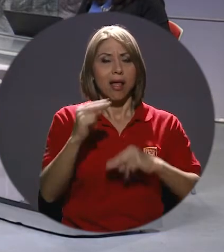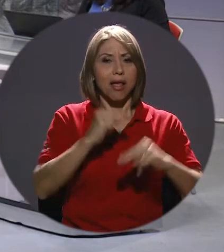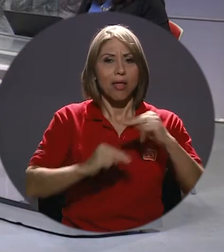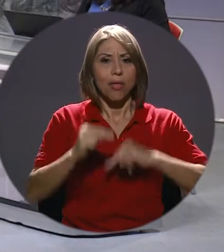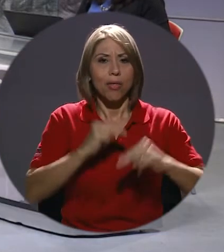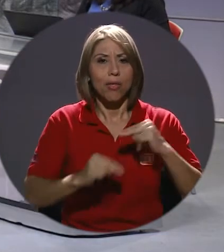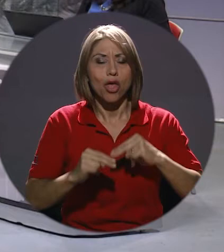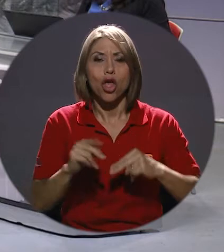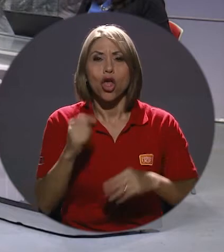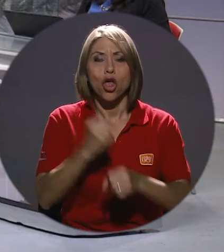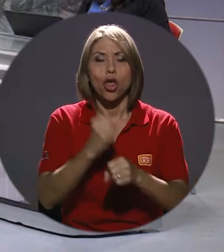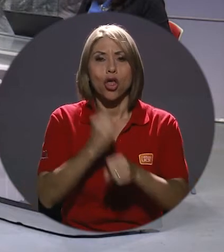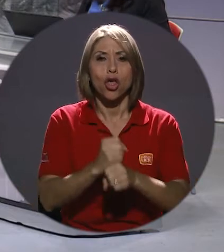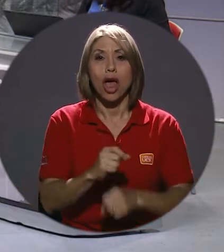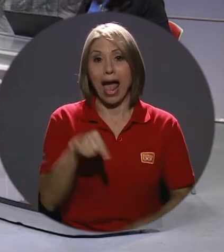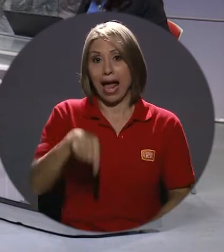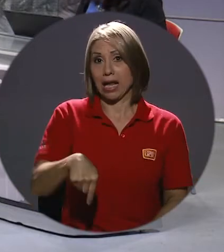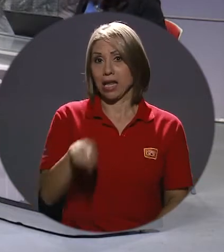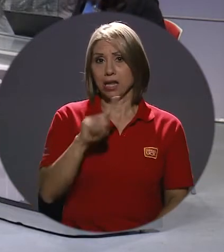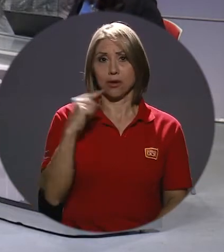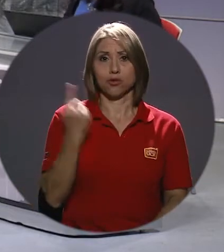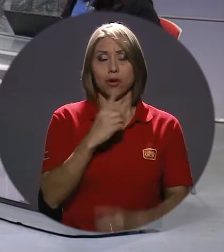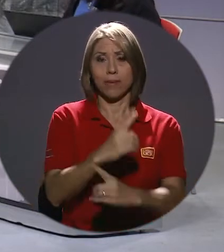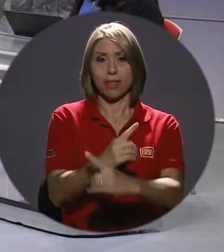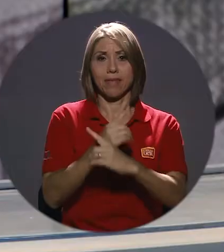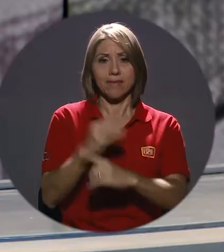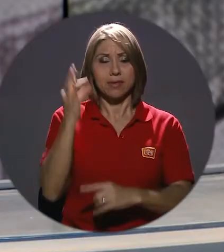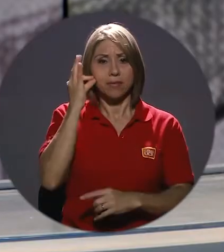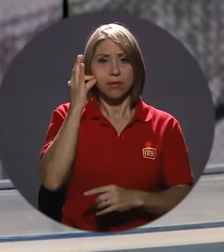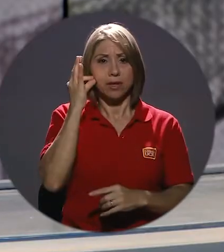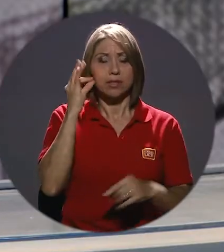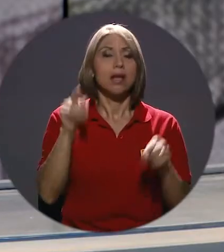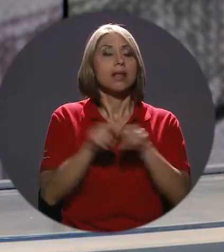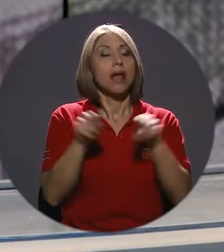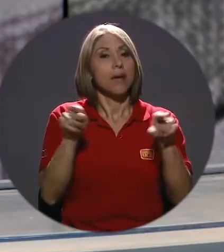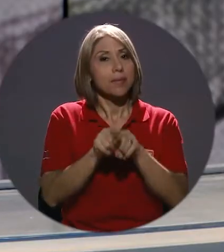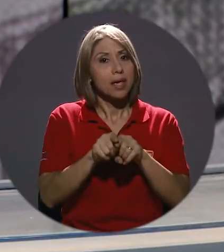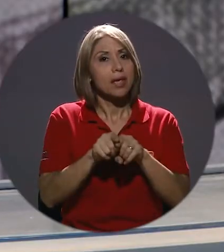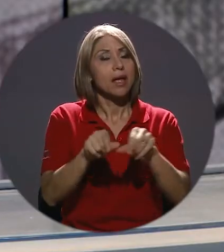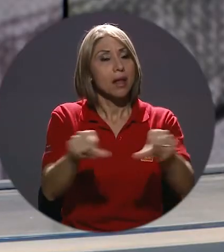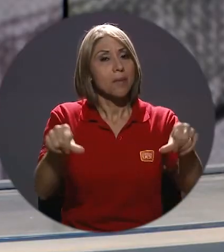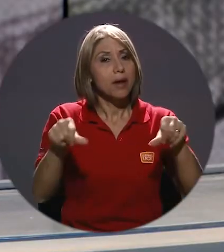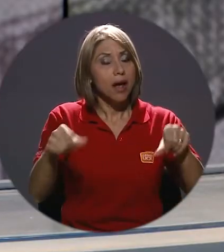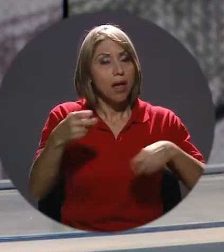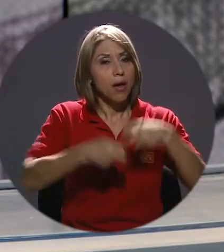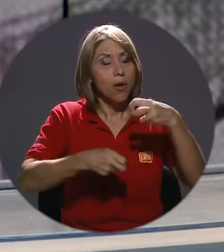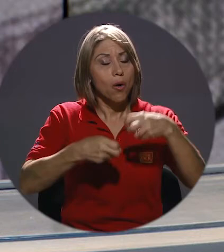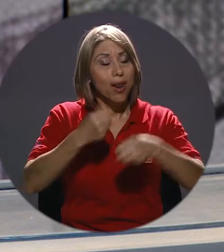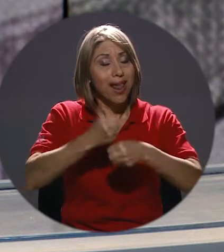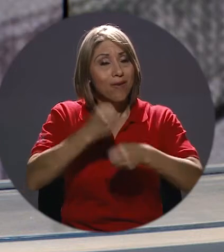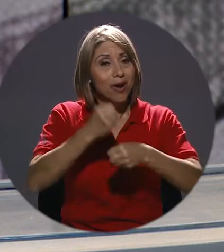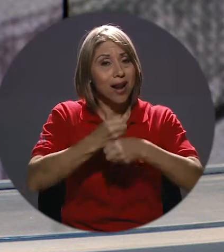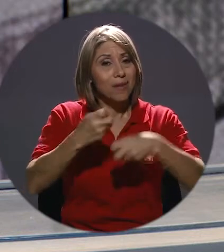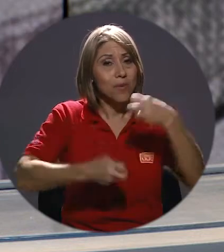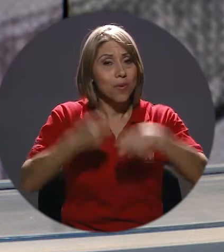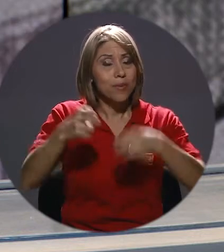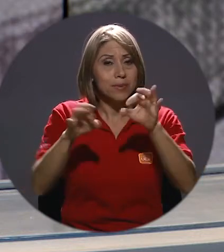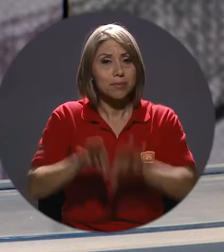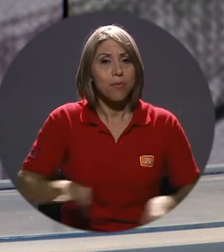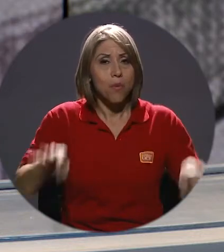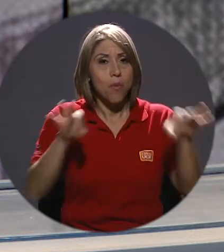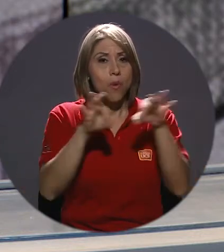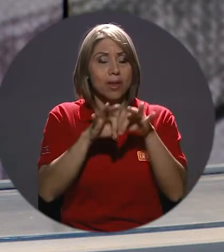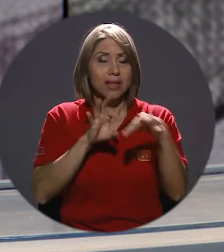solamente estamos aquí en defensa de las mujeres, ¿verdad?, sino que en el mercado laboral hay problemas importantes, ¿verdad?, y que tienen que ver con todo el tema de la